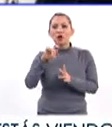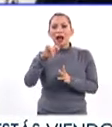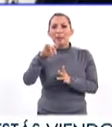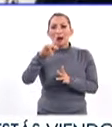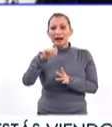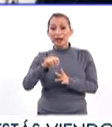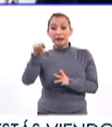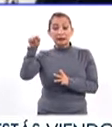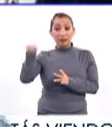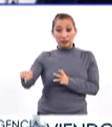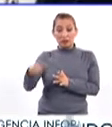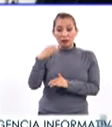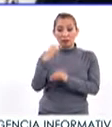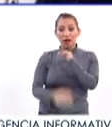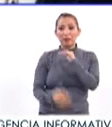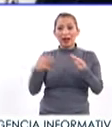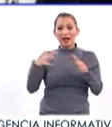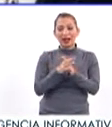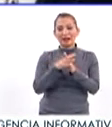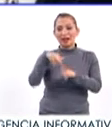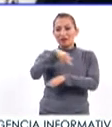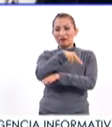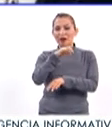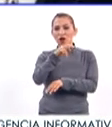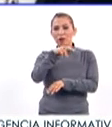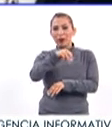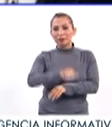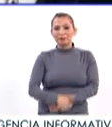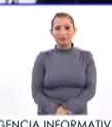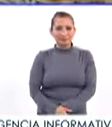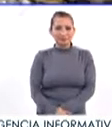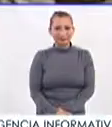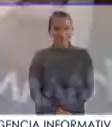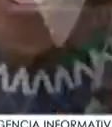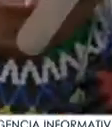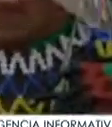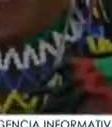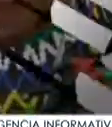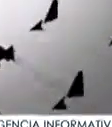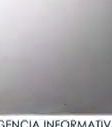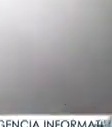de Calpulalpan, con lo que se dio fin a la Guerra de Reforma.